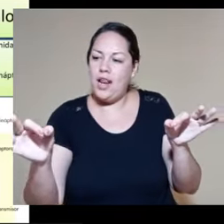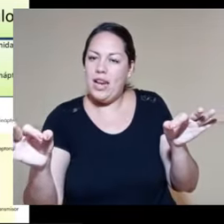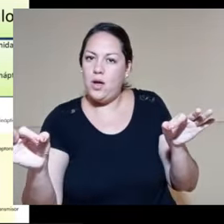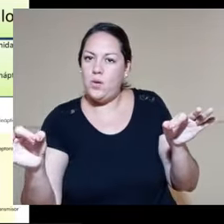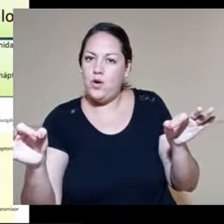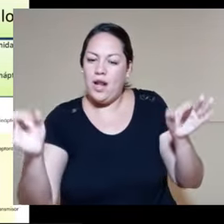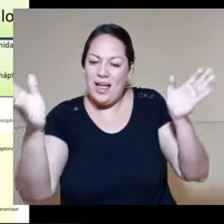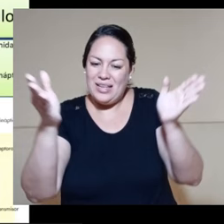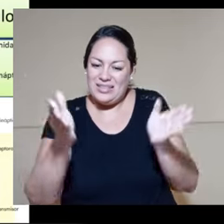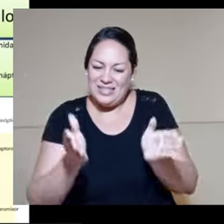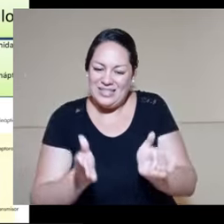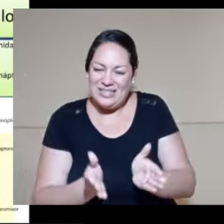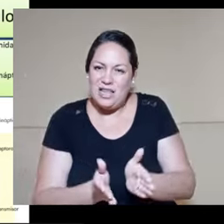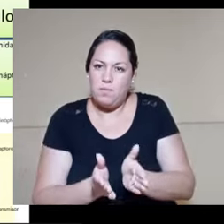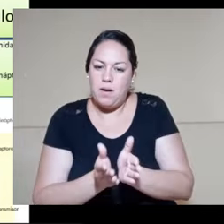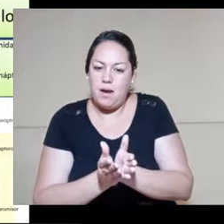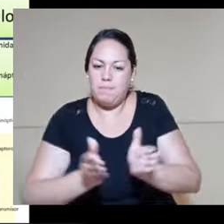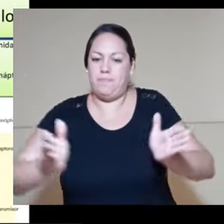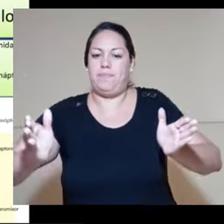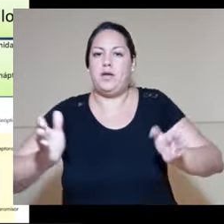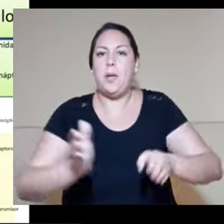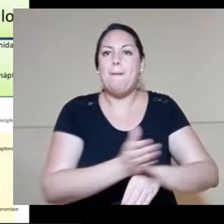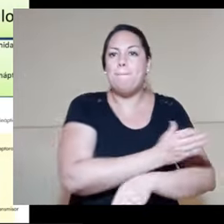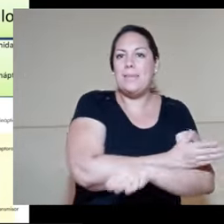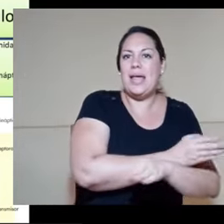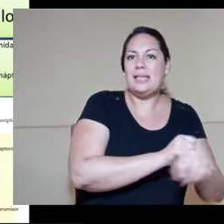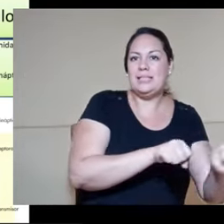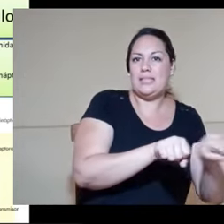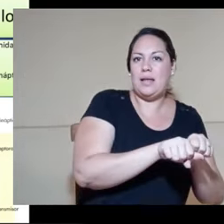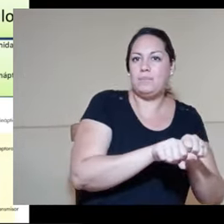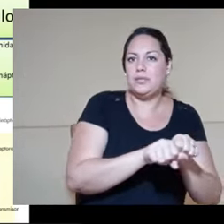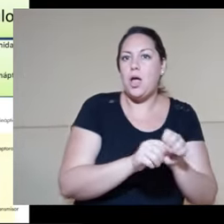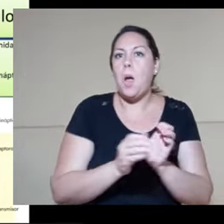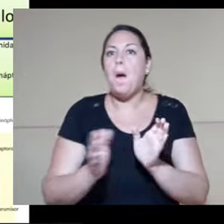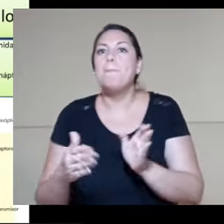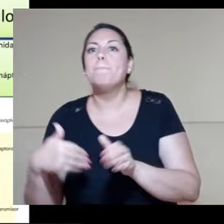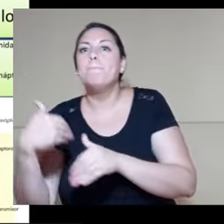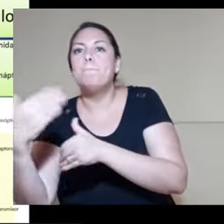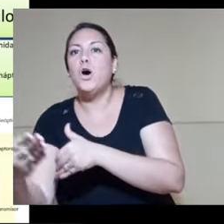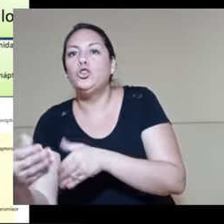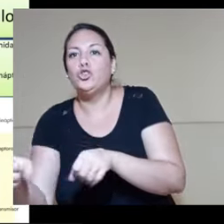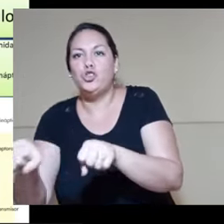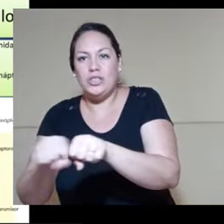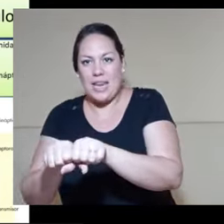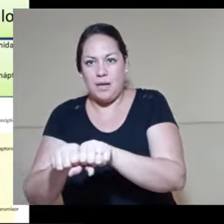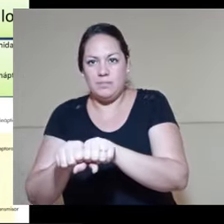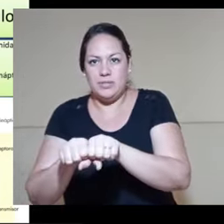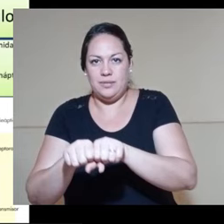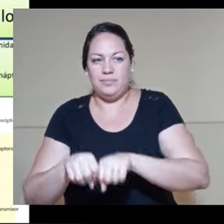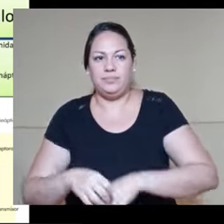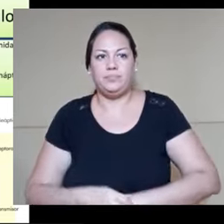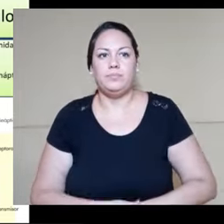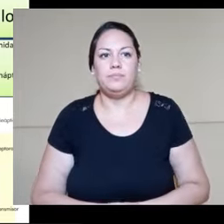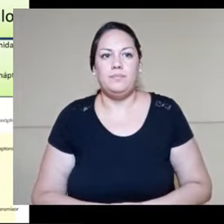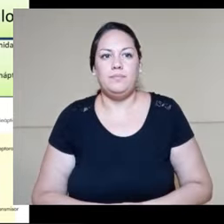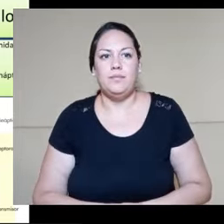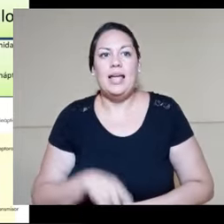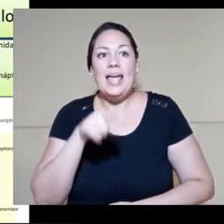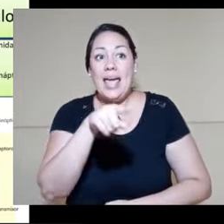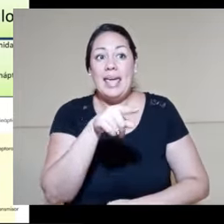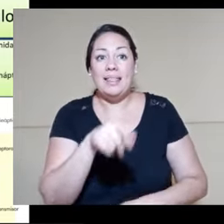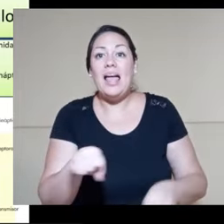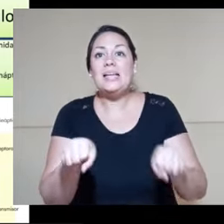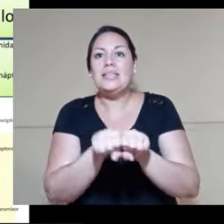2 neuronas. La hendidura sináptica es este espacio que separa la pre y la pos. Pero fíjense